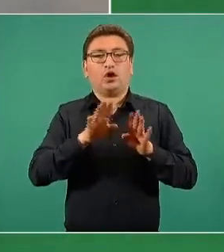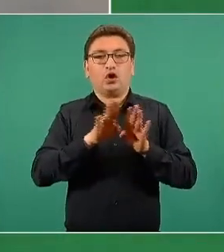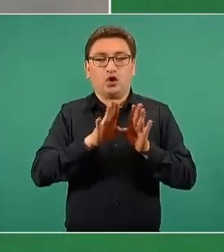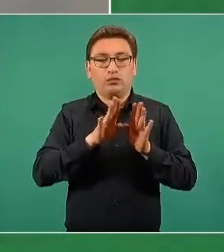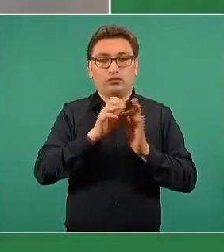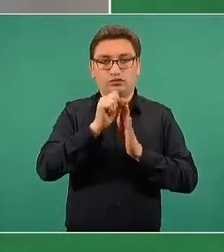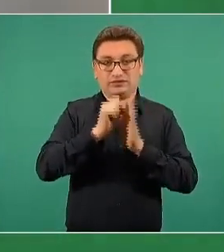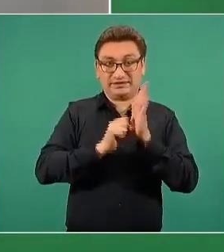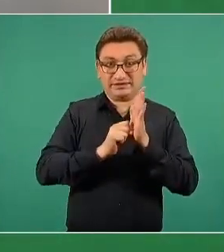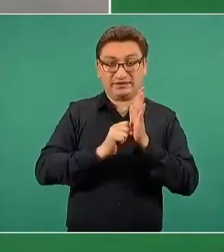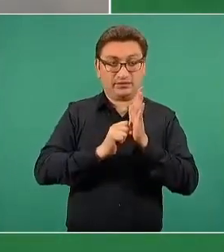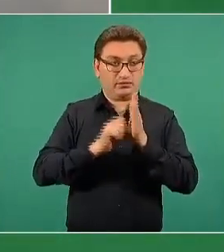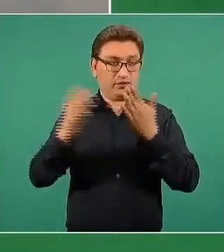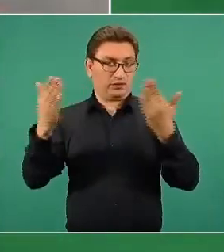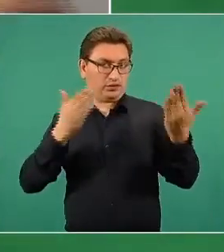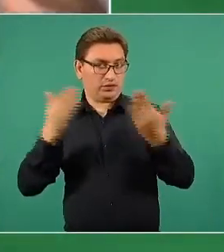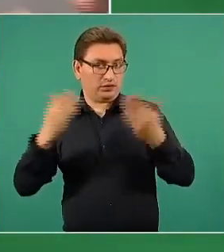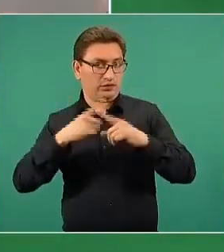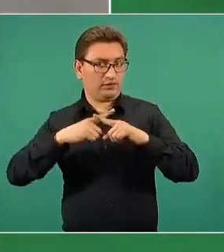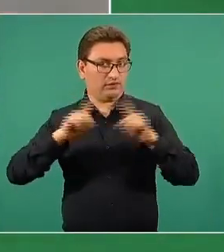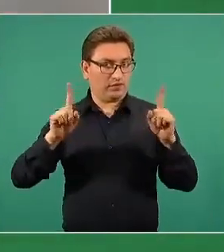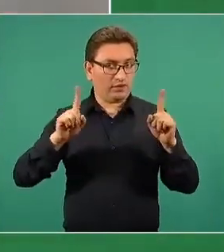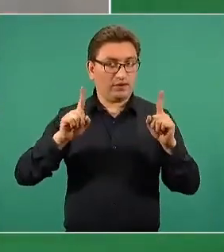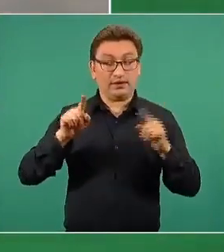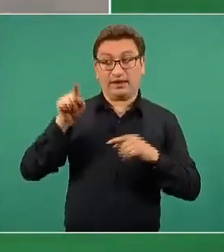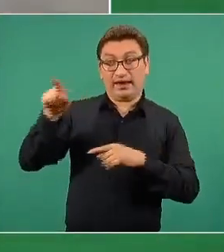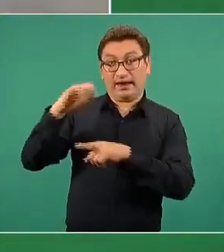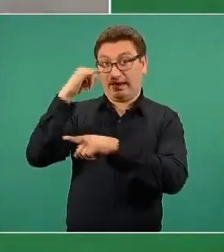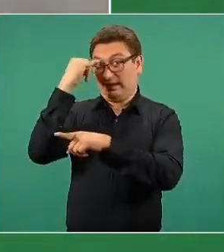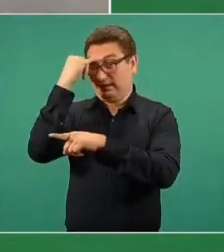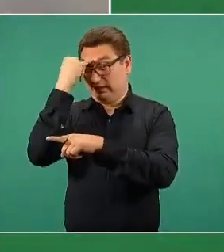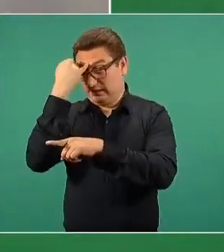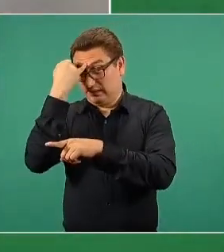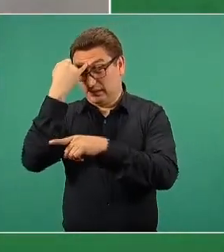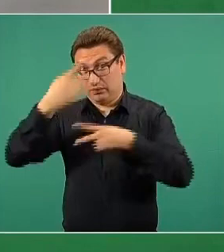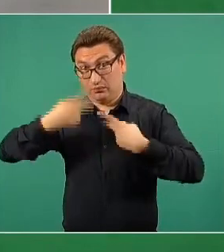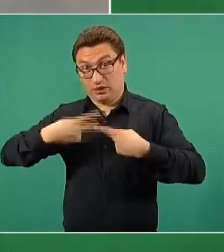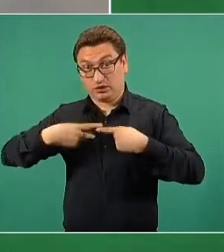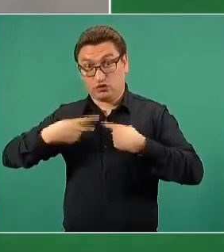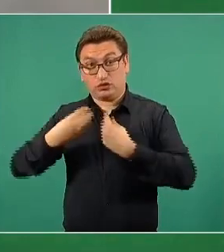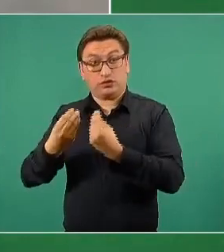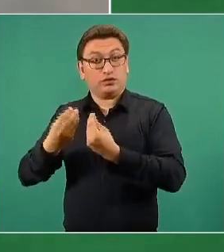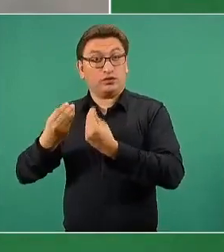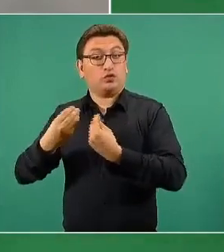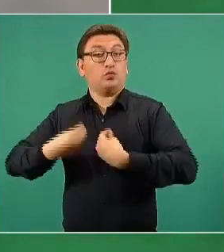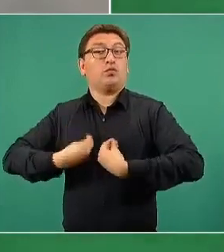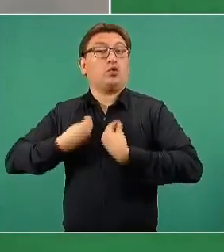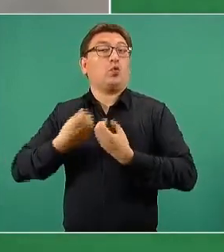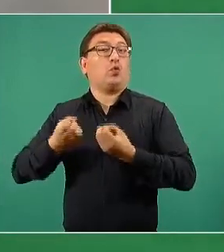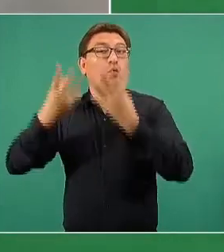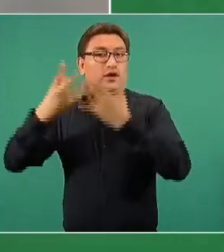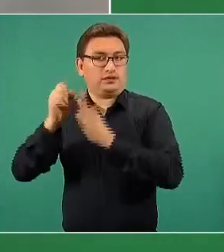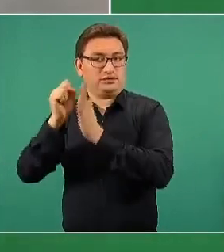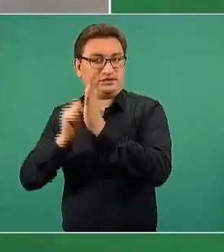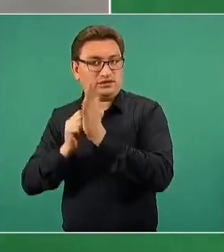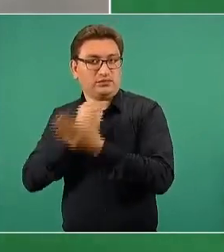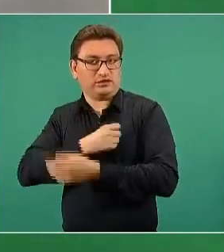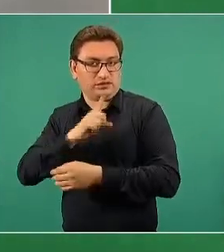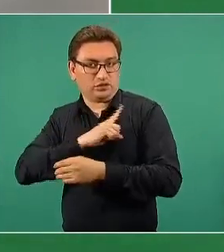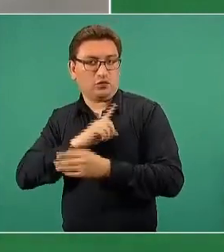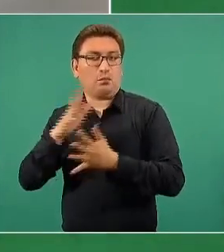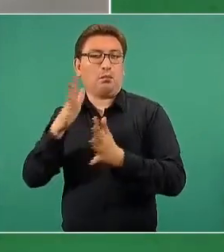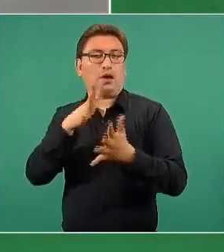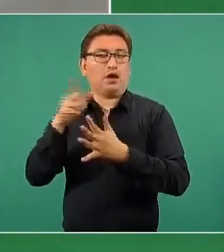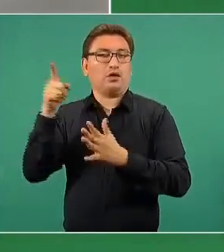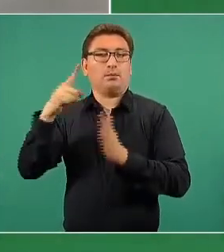de salud de la India, de la cantidad de personas que viven en la India, que si no me equivoco son alrededor de